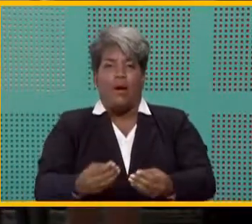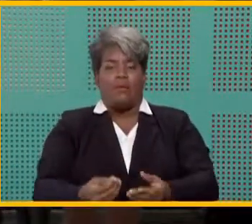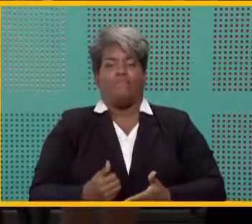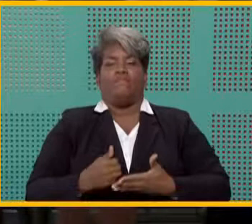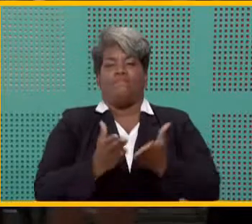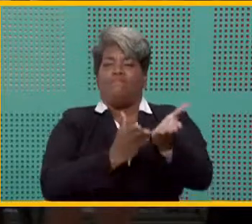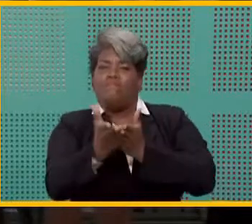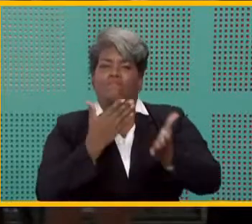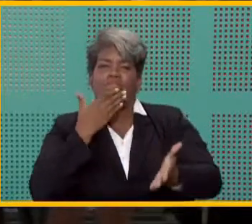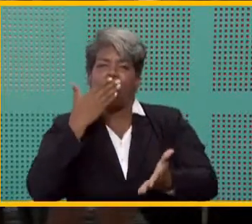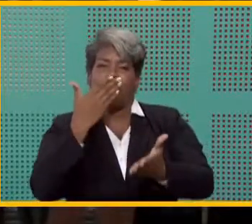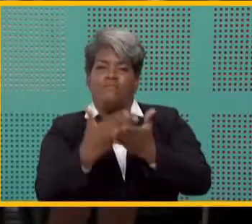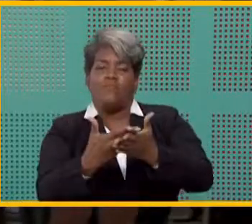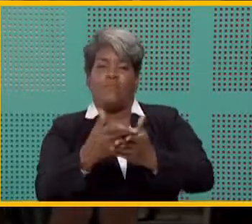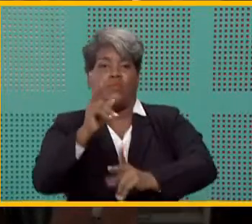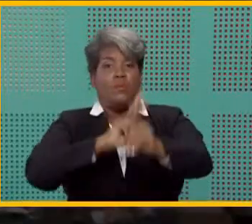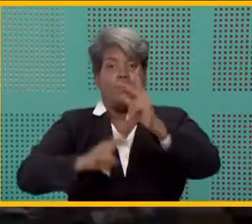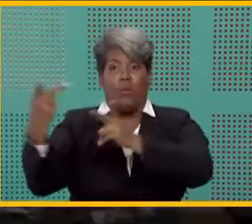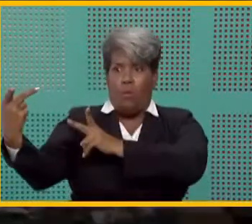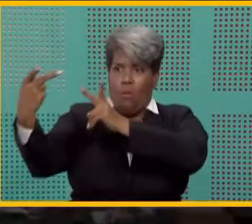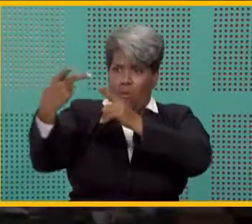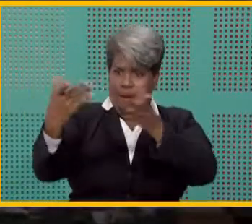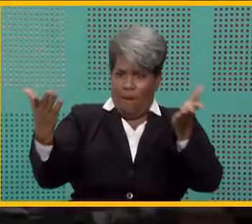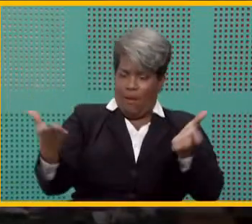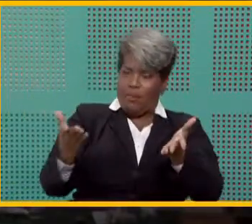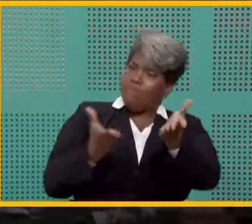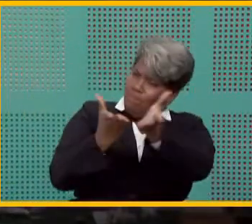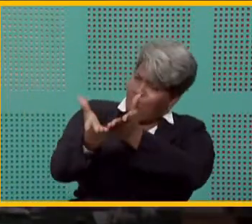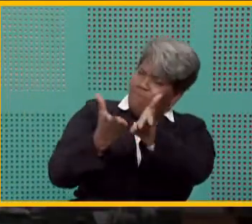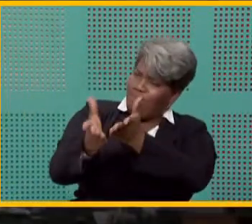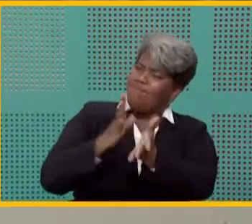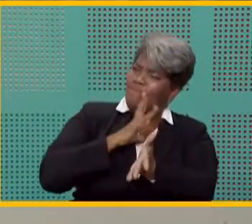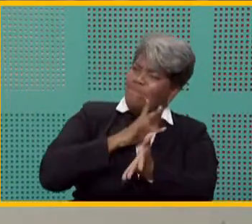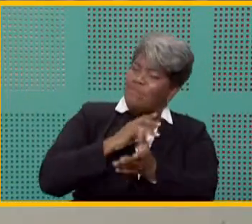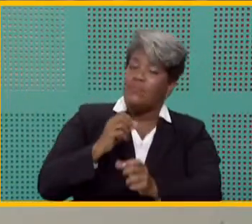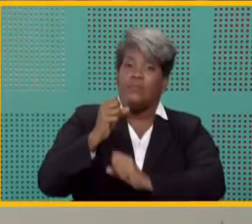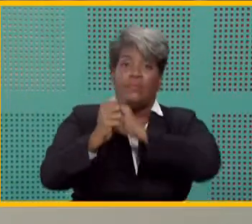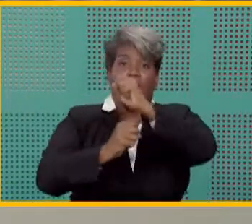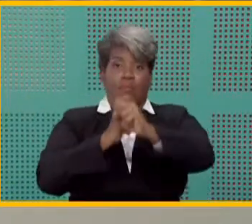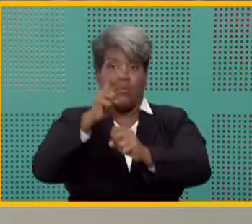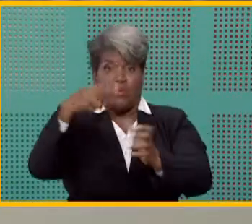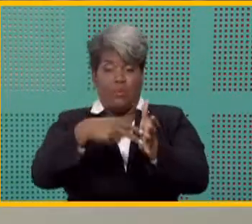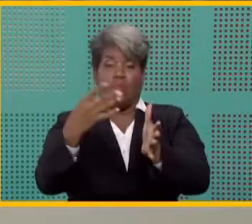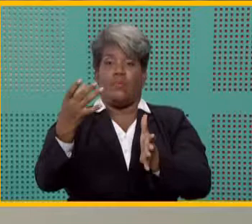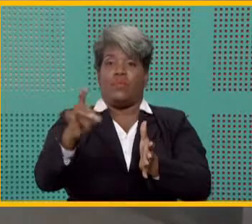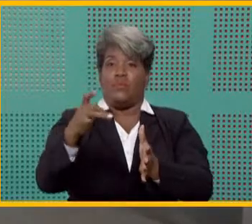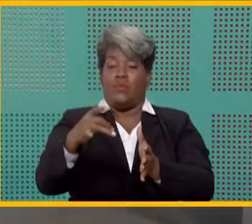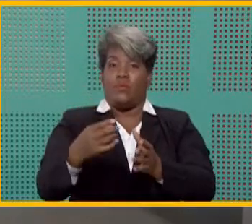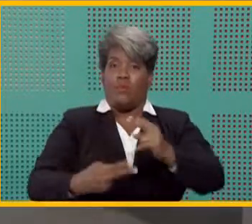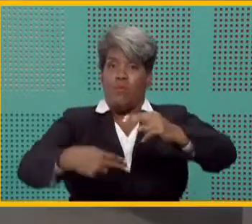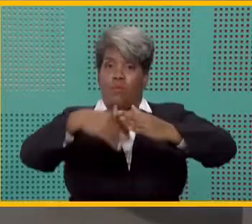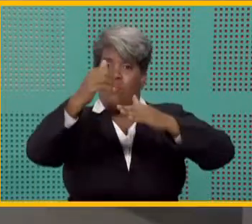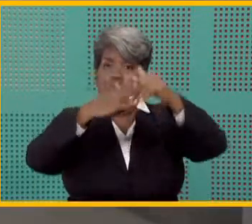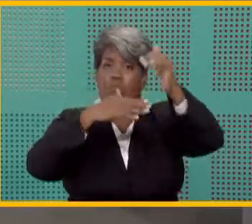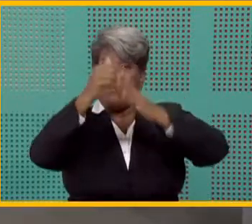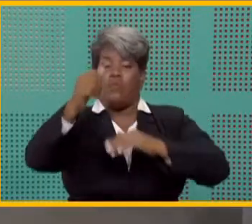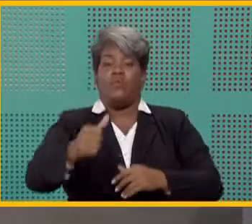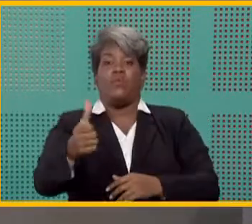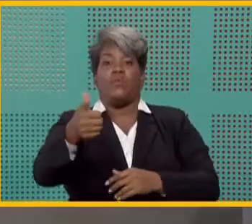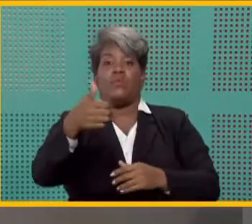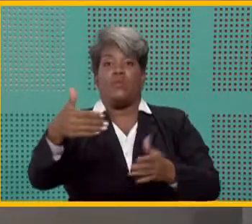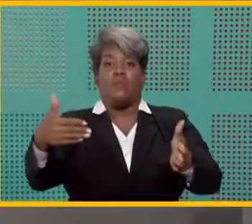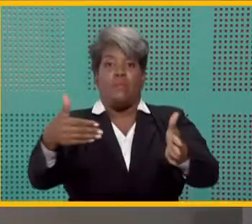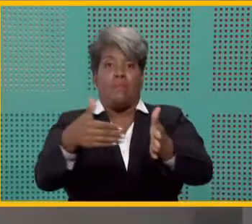mejores servicios a las personas que nos visitan. El año pasado se construyeron más de 10.800